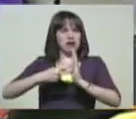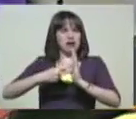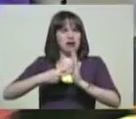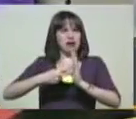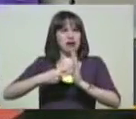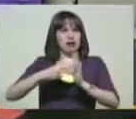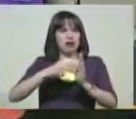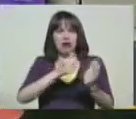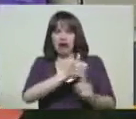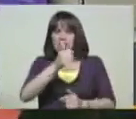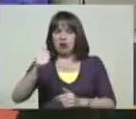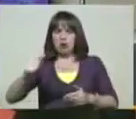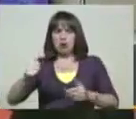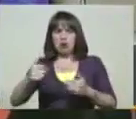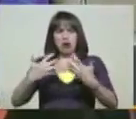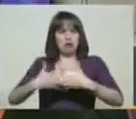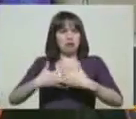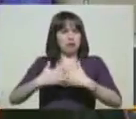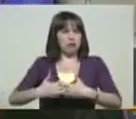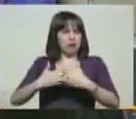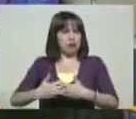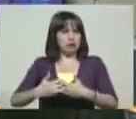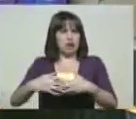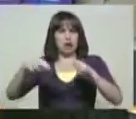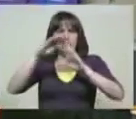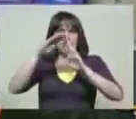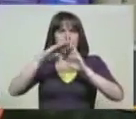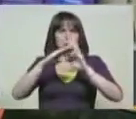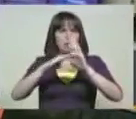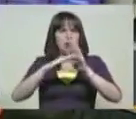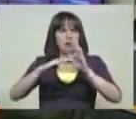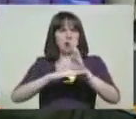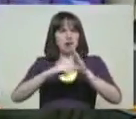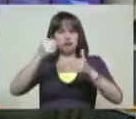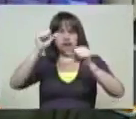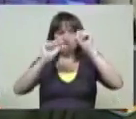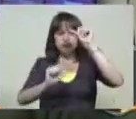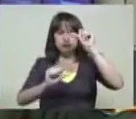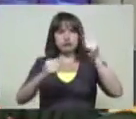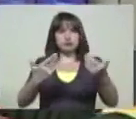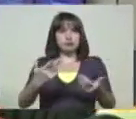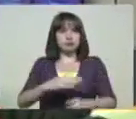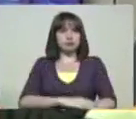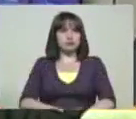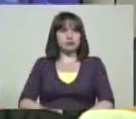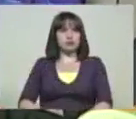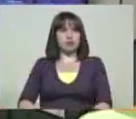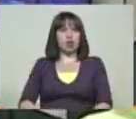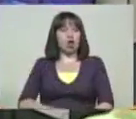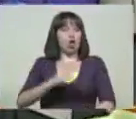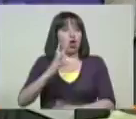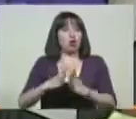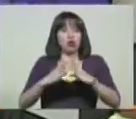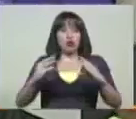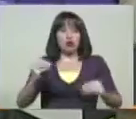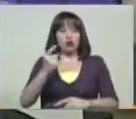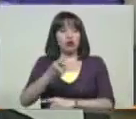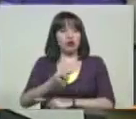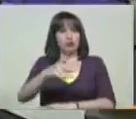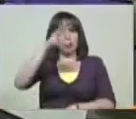todos tenemos que aprender fernando compañeros gobernadores todos tenemos que aprender